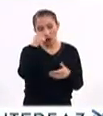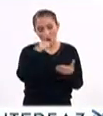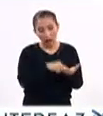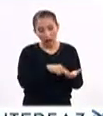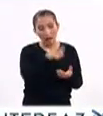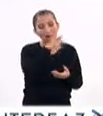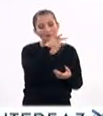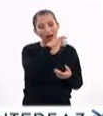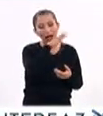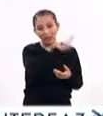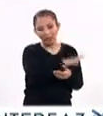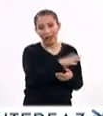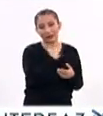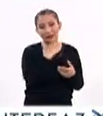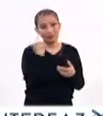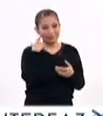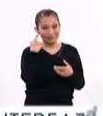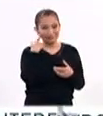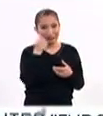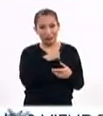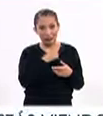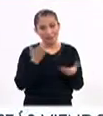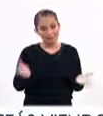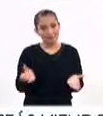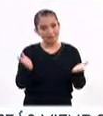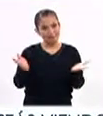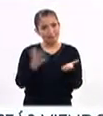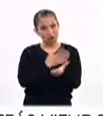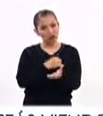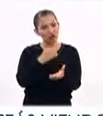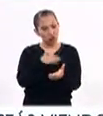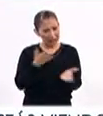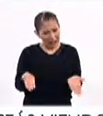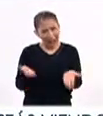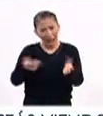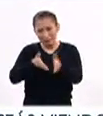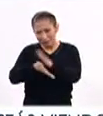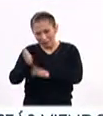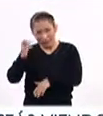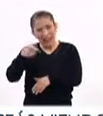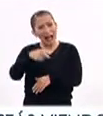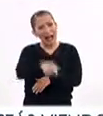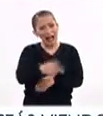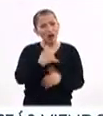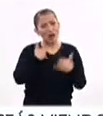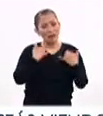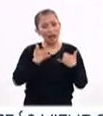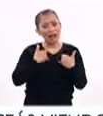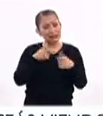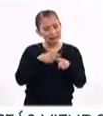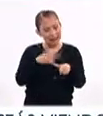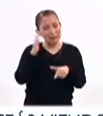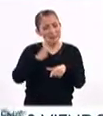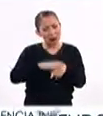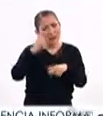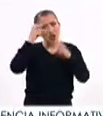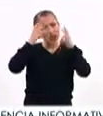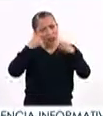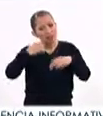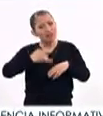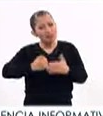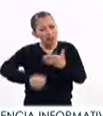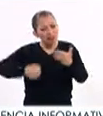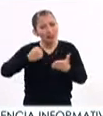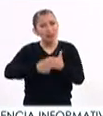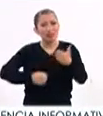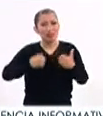creo que los padres que nos están escuchando deben de motivar a sus hijos, a sus jóvenes a seguir soñando, a seguir